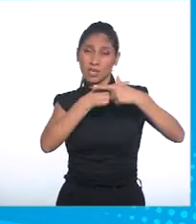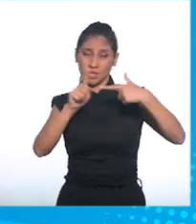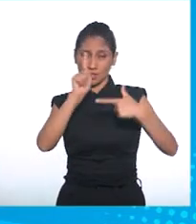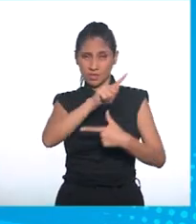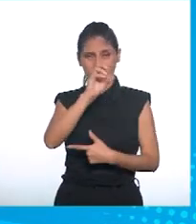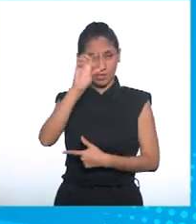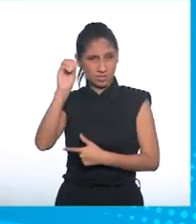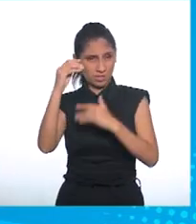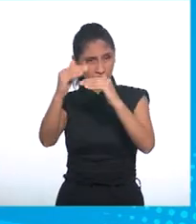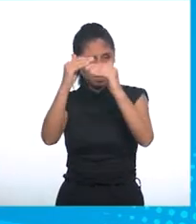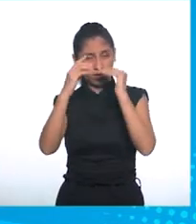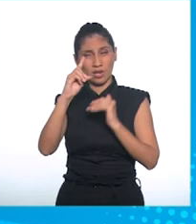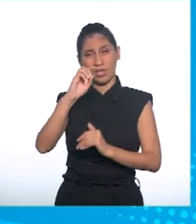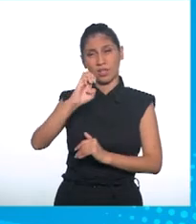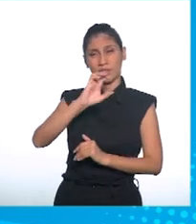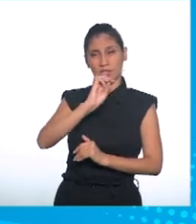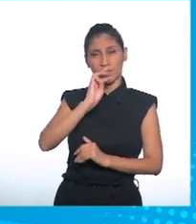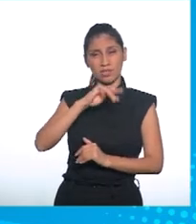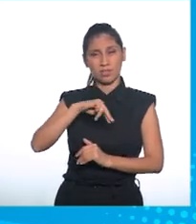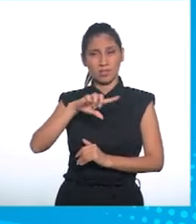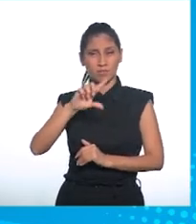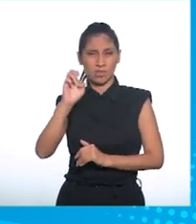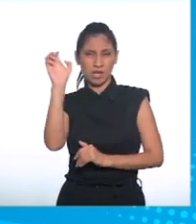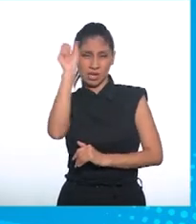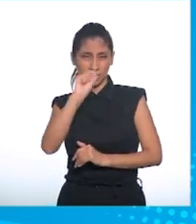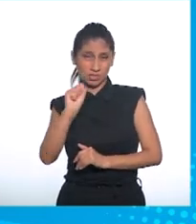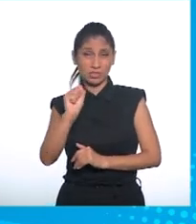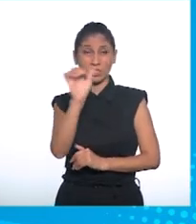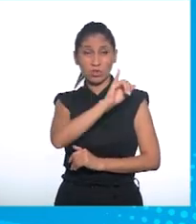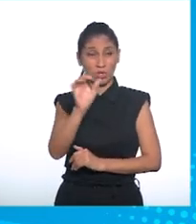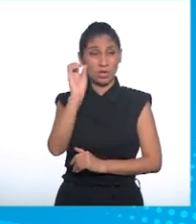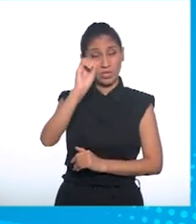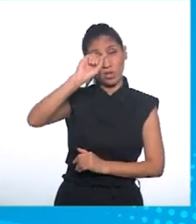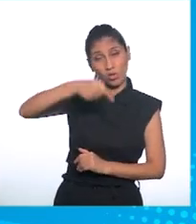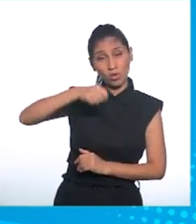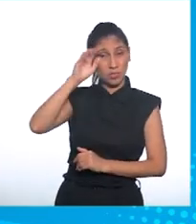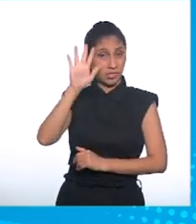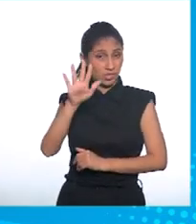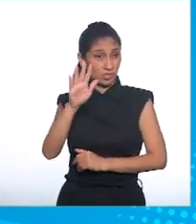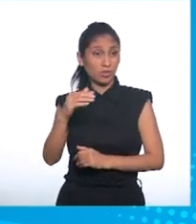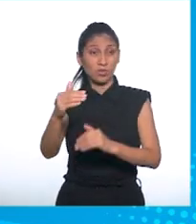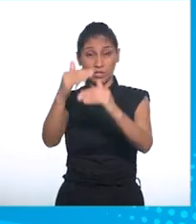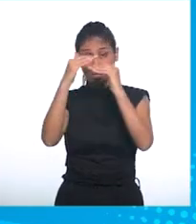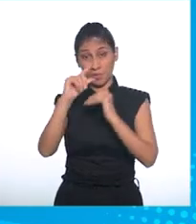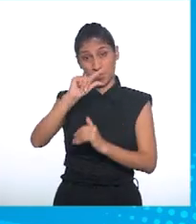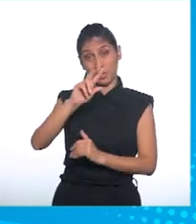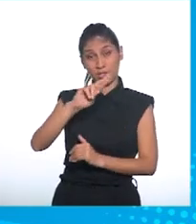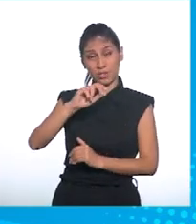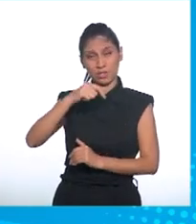En decimales se representa como 0,5 y de forma